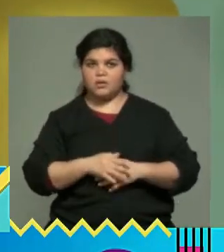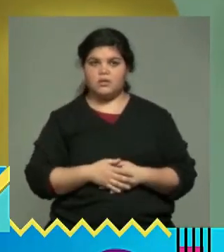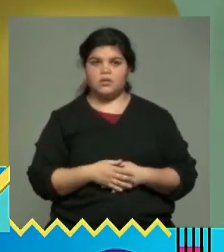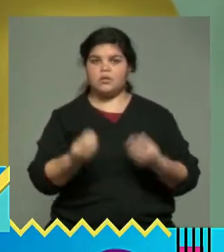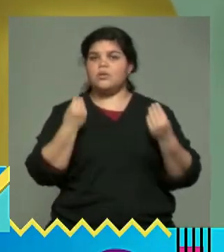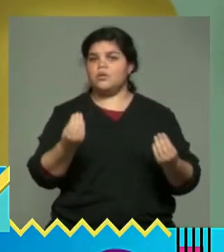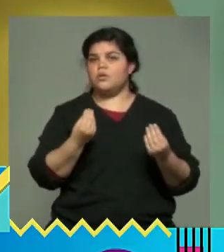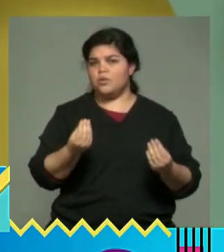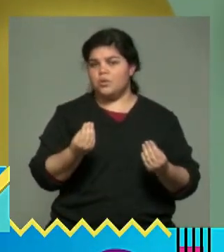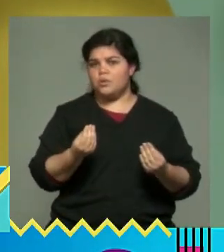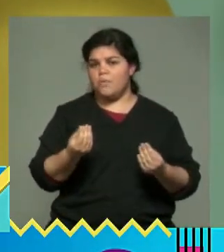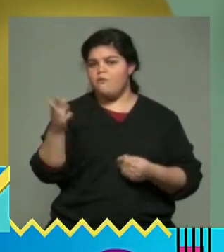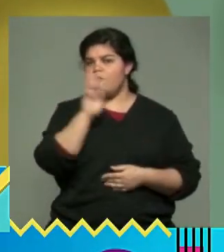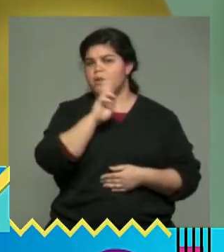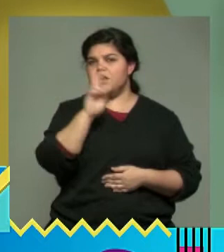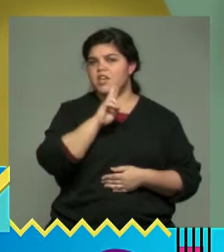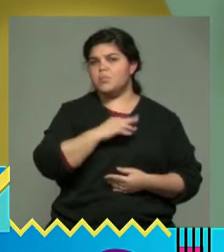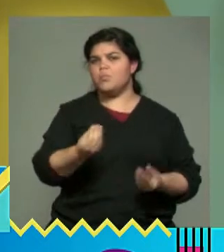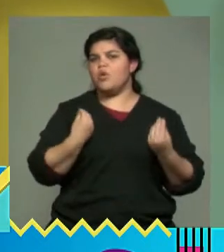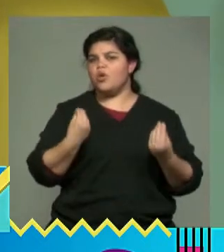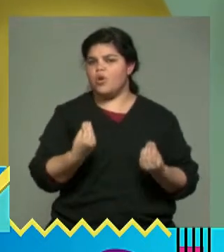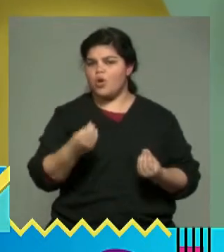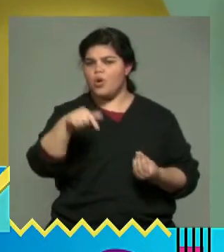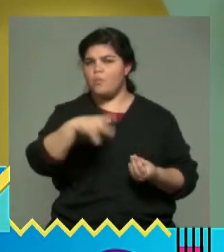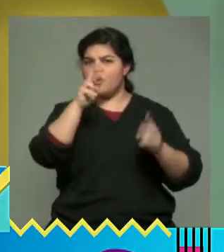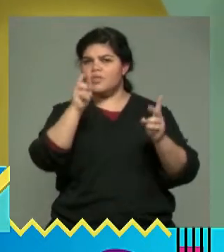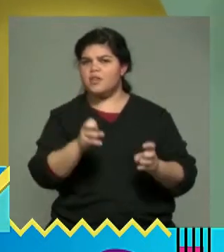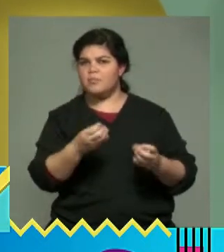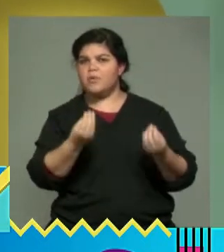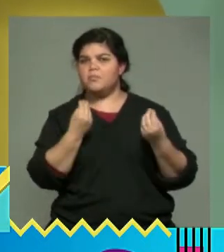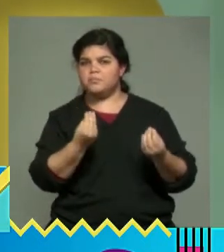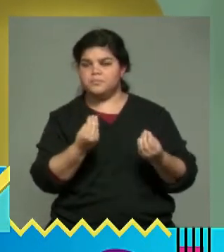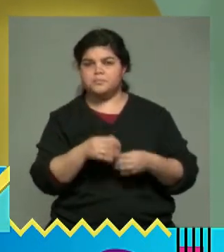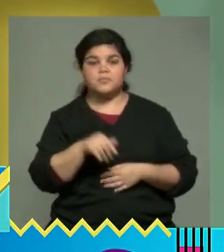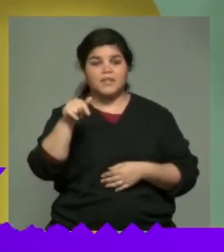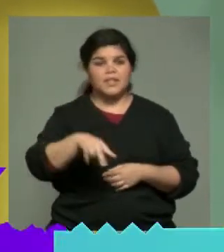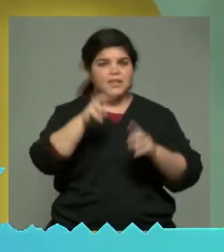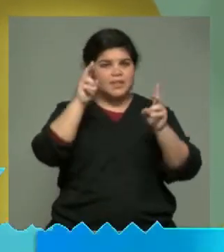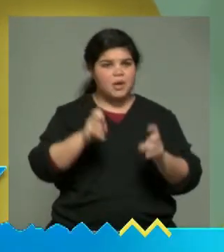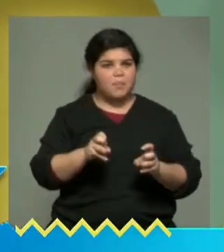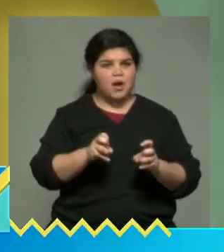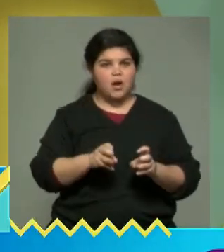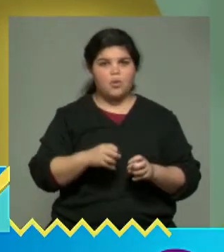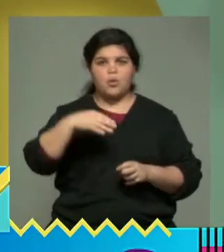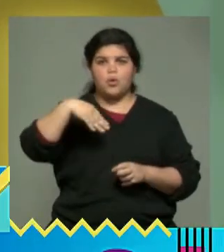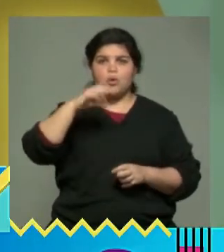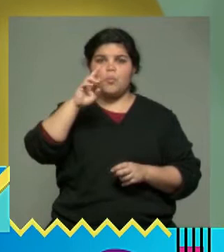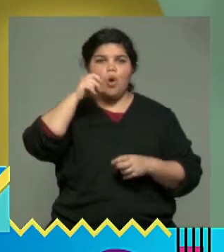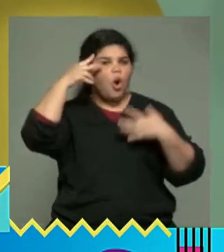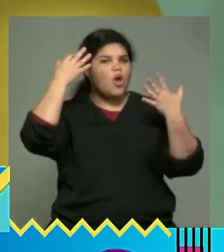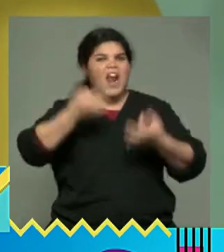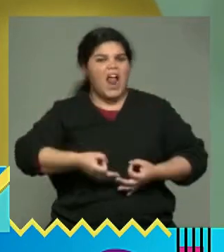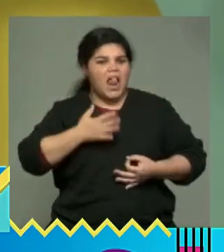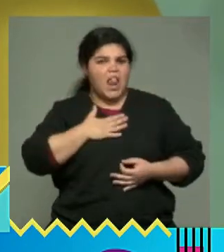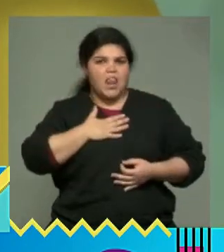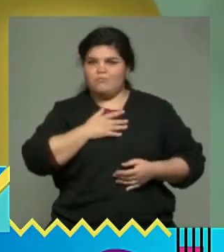feminismo, ¿no?, los feminismos entienden este tema. Y este tema claramente no es una cuestión moral, a diferencia de lo que piensa,